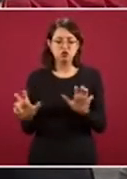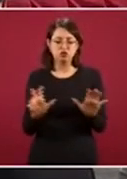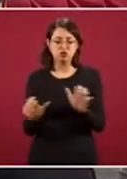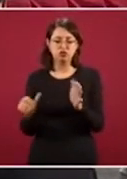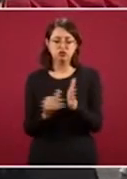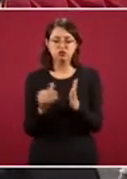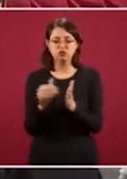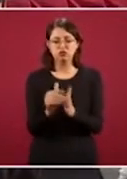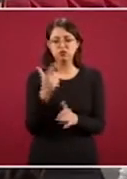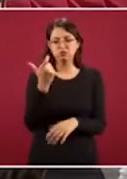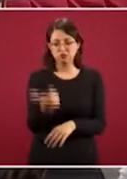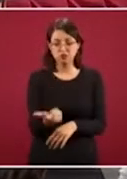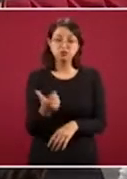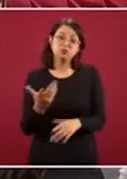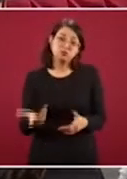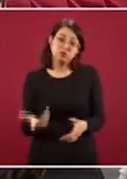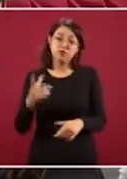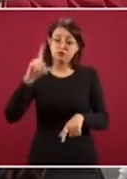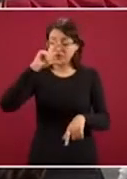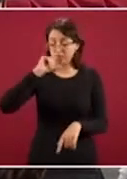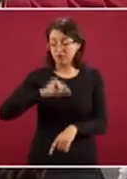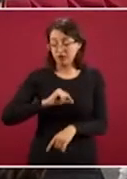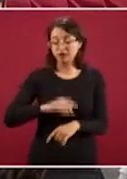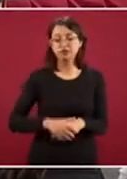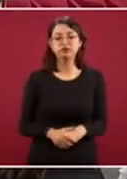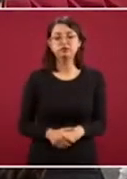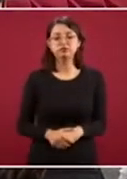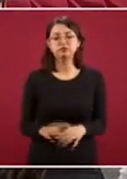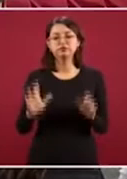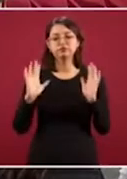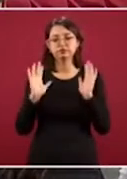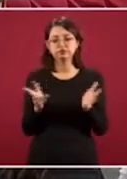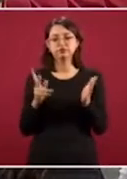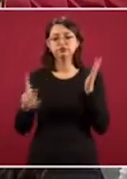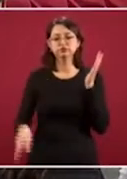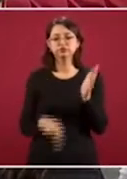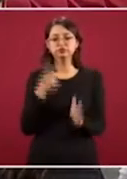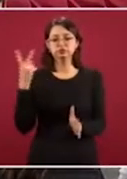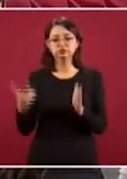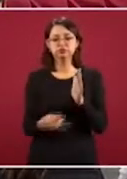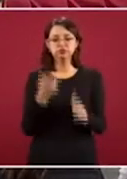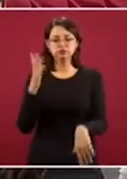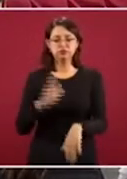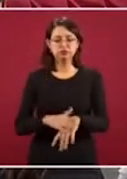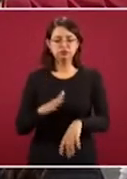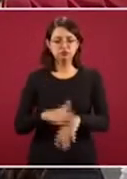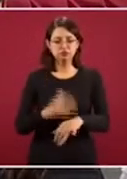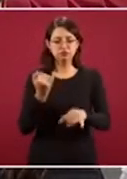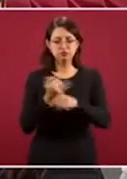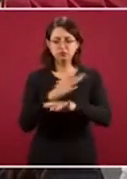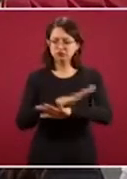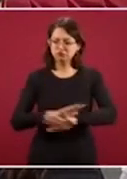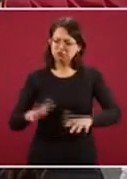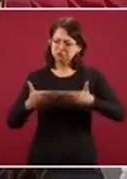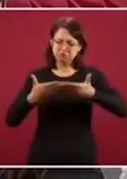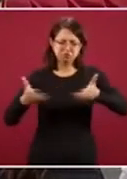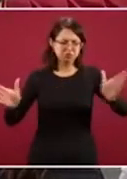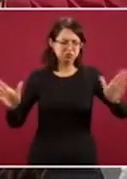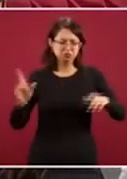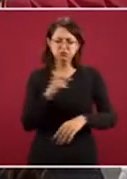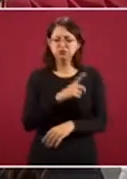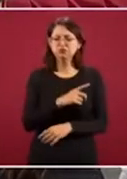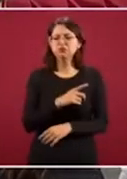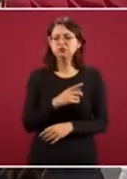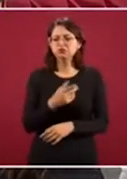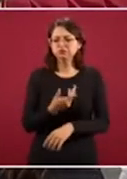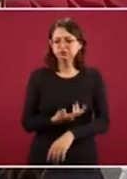millones de pesos de los comprometidos se ha señalado y así se advierte de esta información de carácter público que se